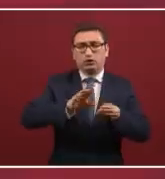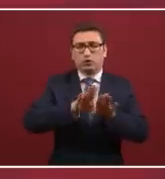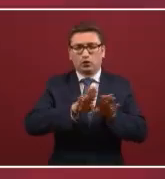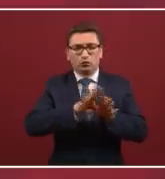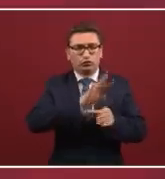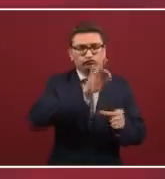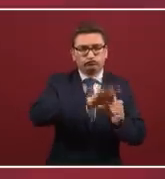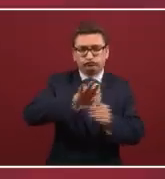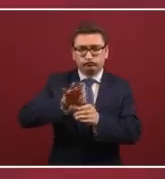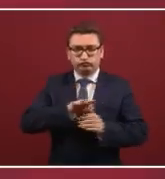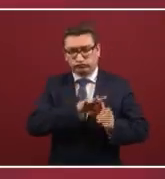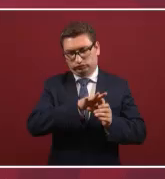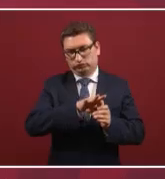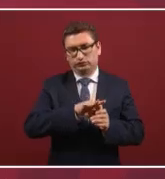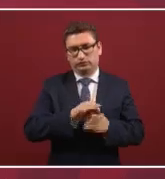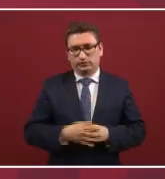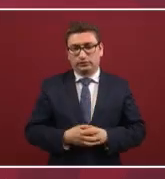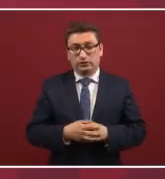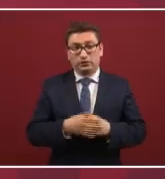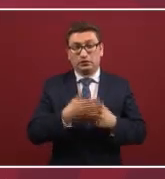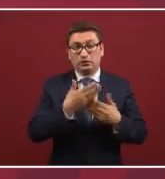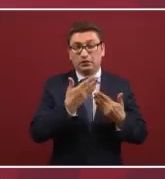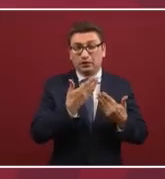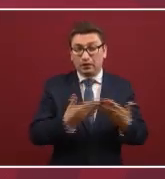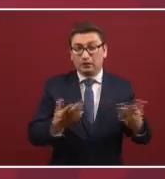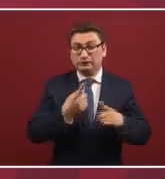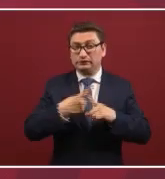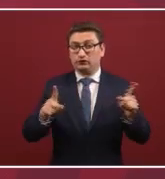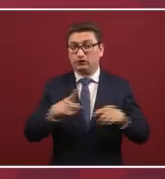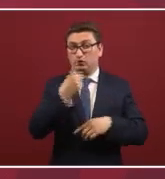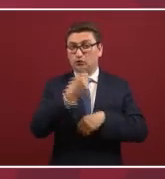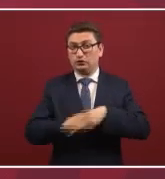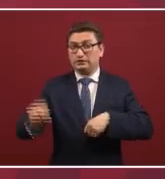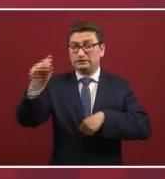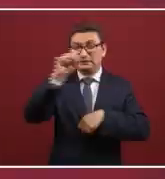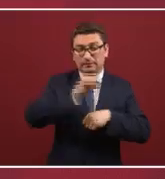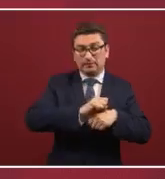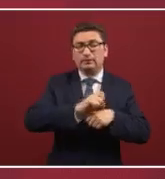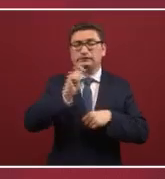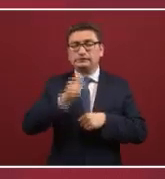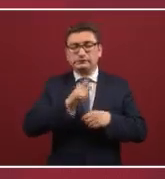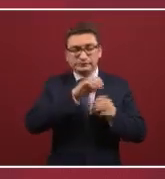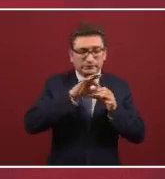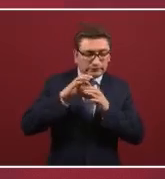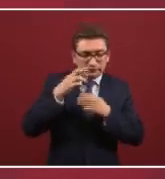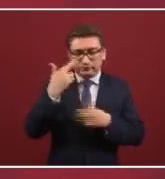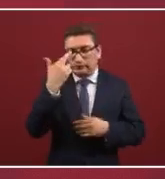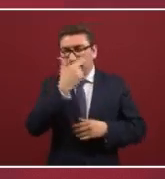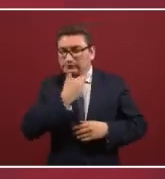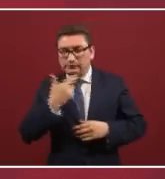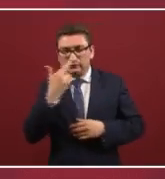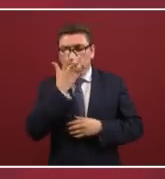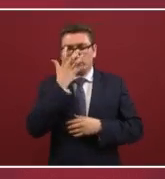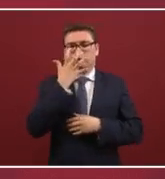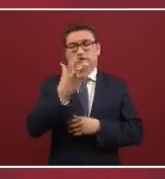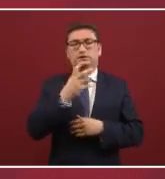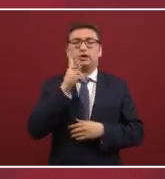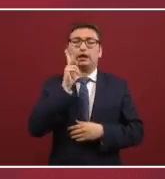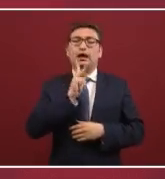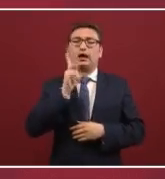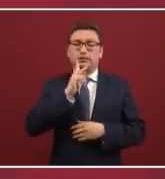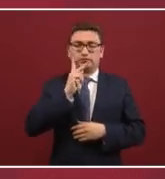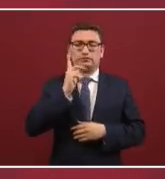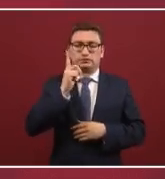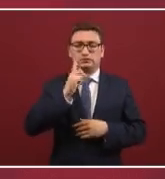no procede. Y ahora se ha tardado más de una semana, quizás sea buena señal que lo están considerando muy en serio. Entonces estamos a la expectativa de ver qué sale de